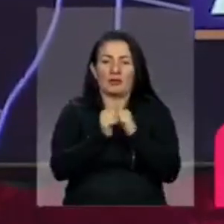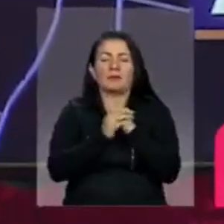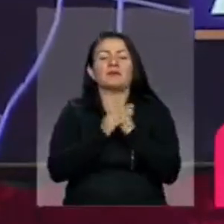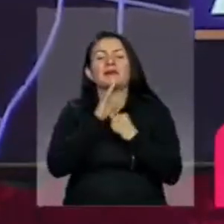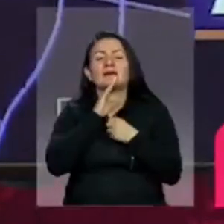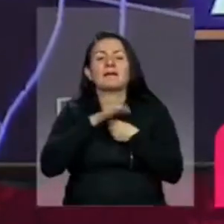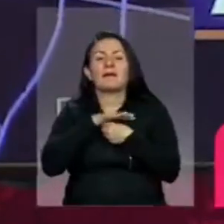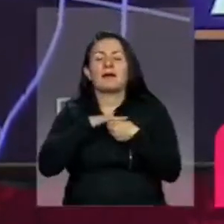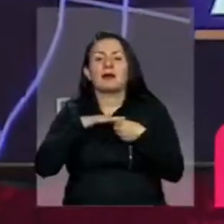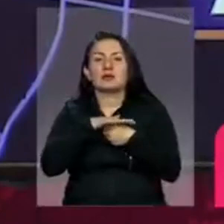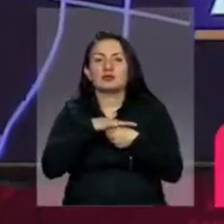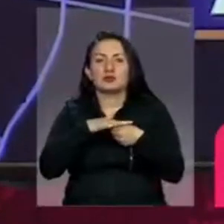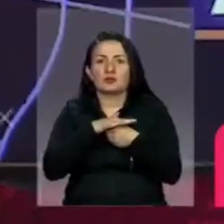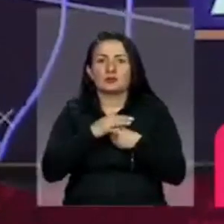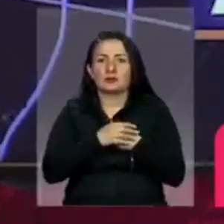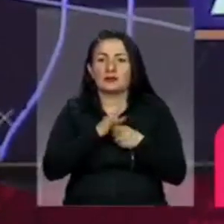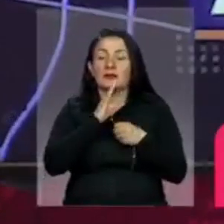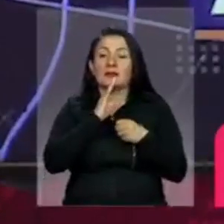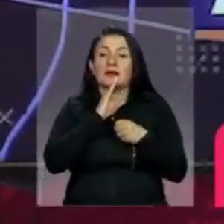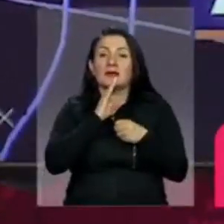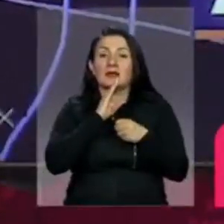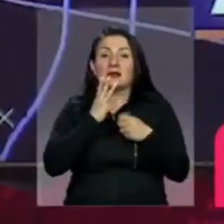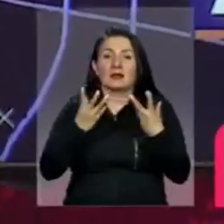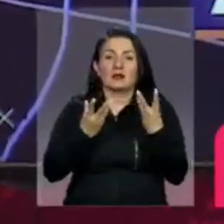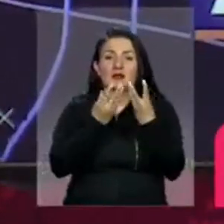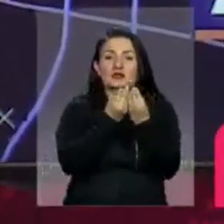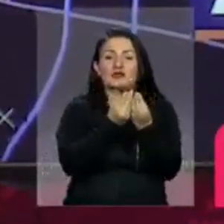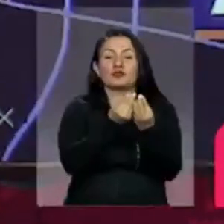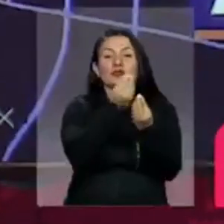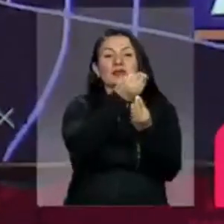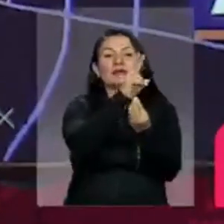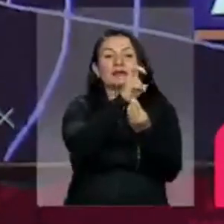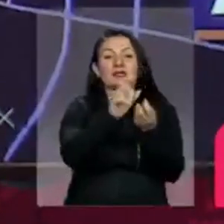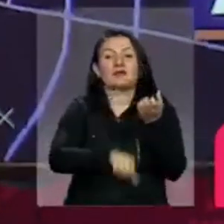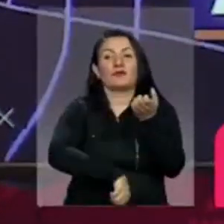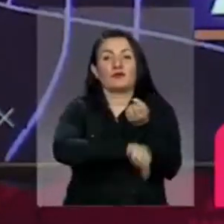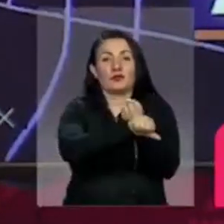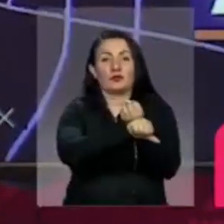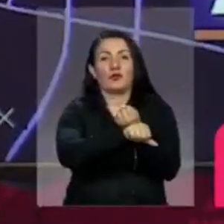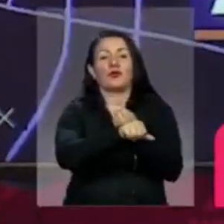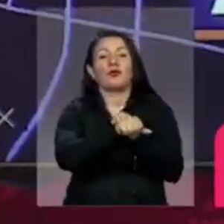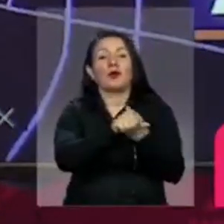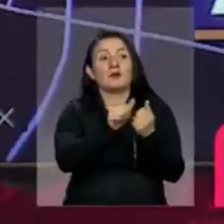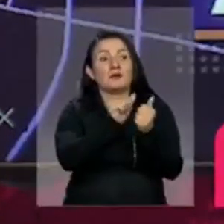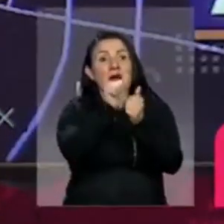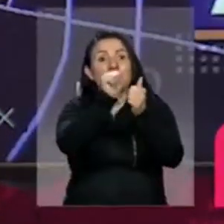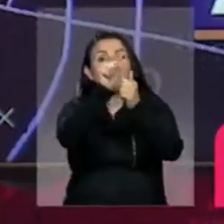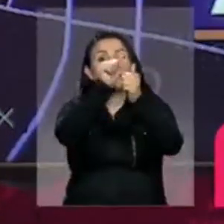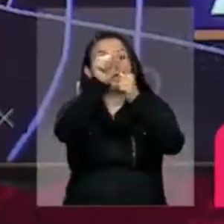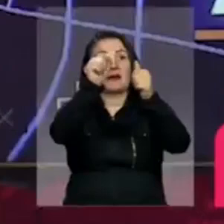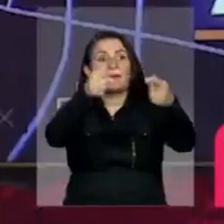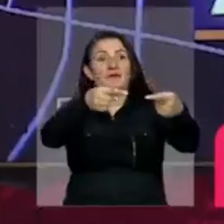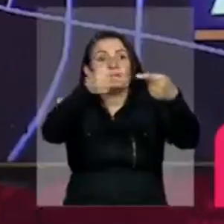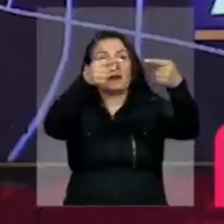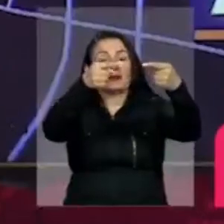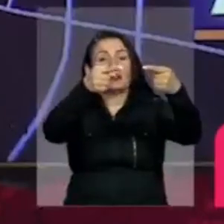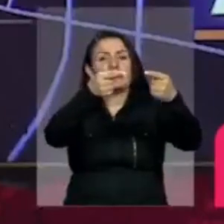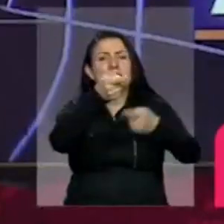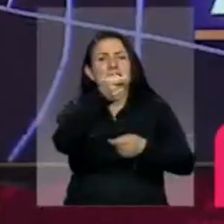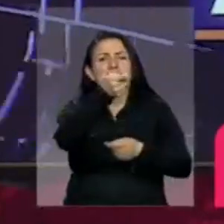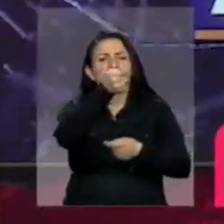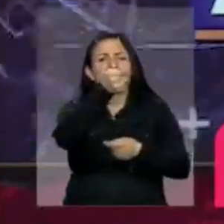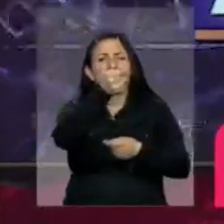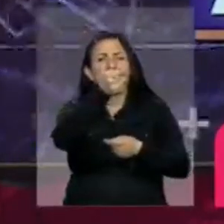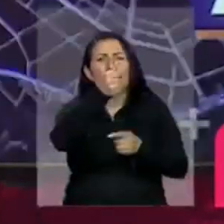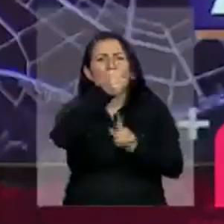el caso de la sub-17, va muy bien, va a llegar a la final, está listo, está ahí cerca.